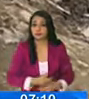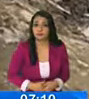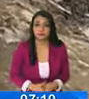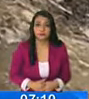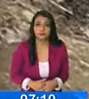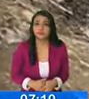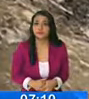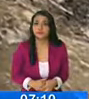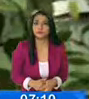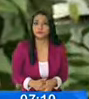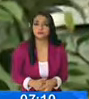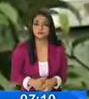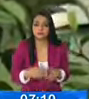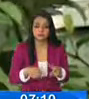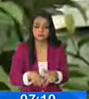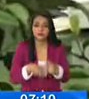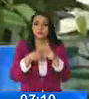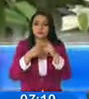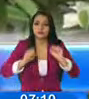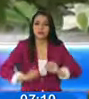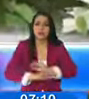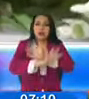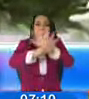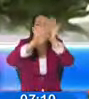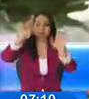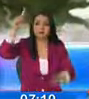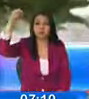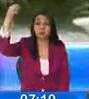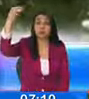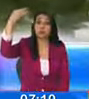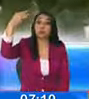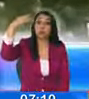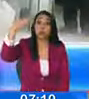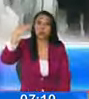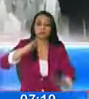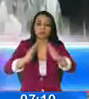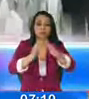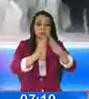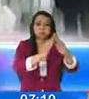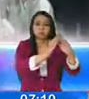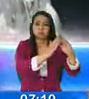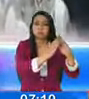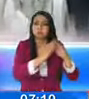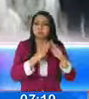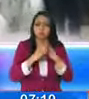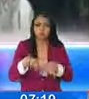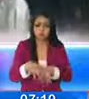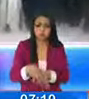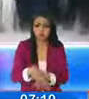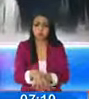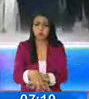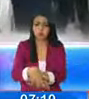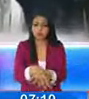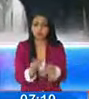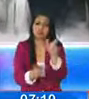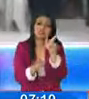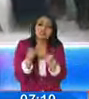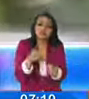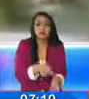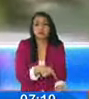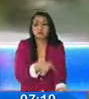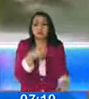Los primeros rayos de sol iluminaban las viviendas aledañas a este ramal. Un lugareño despertó y, como de costumbre, abrió las